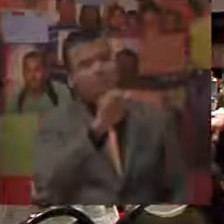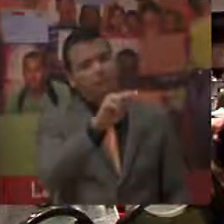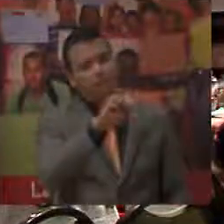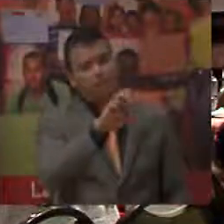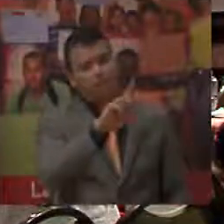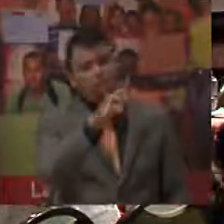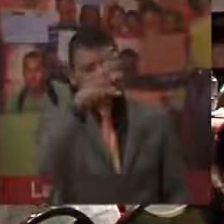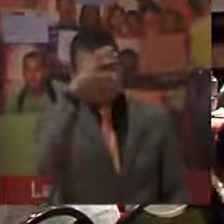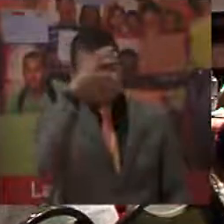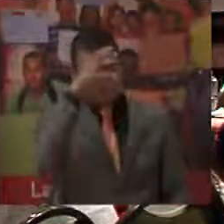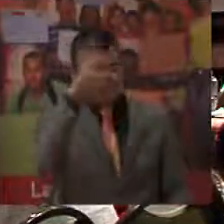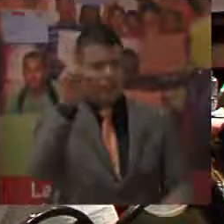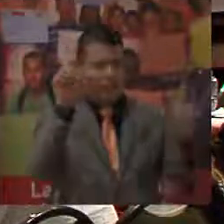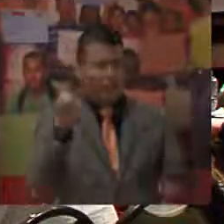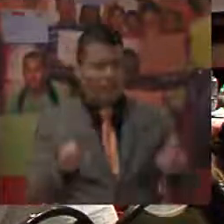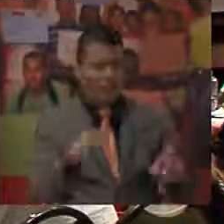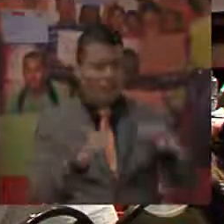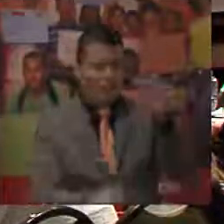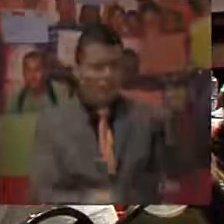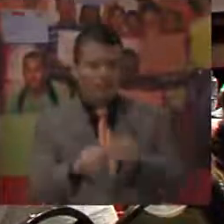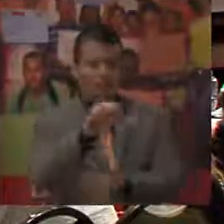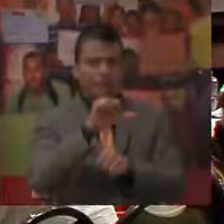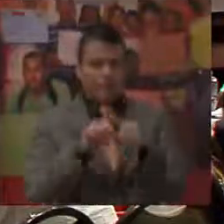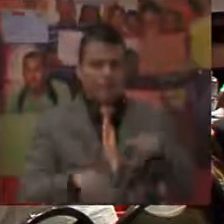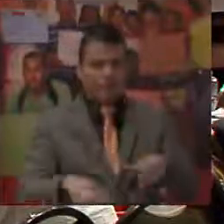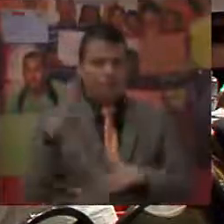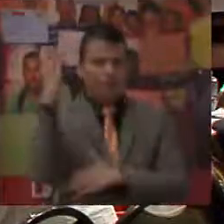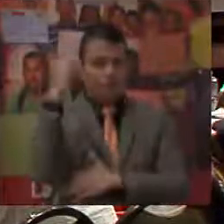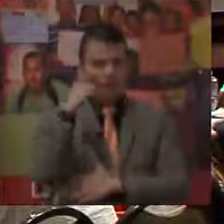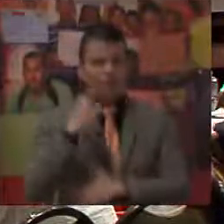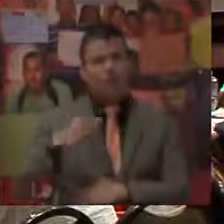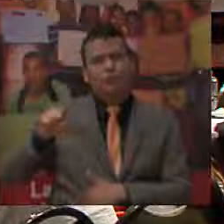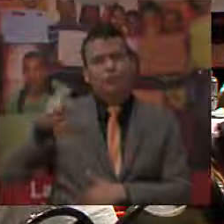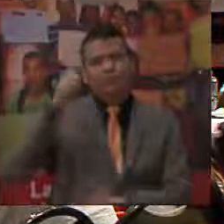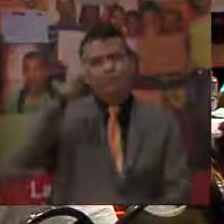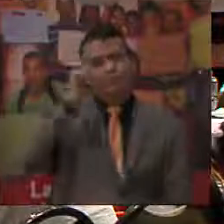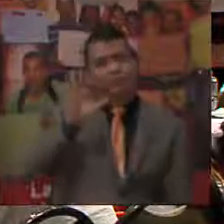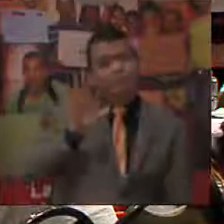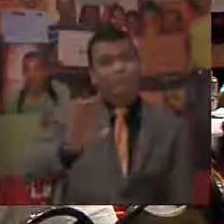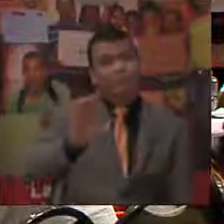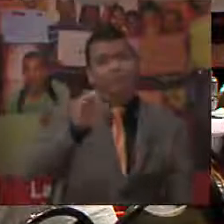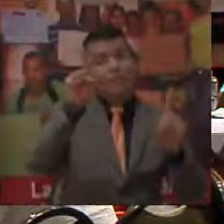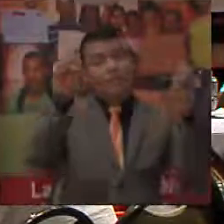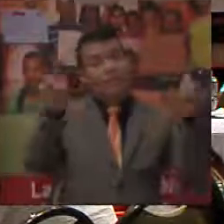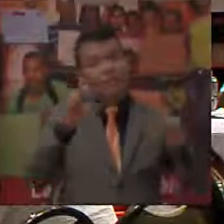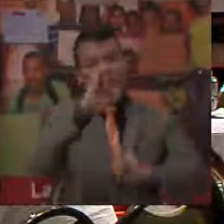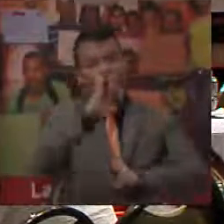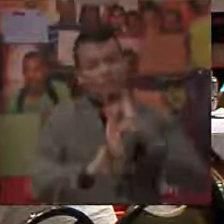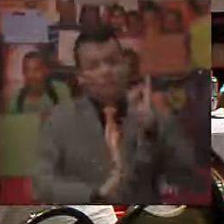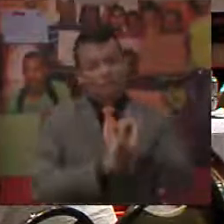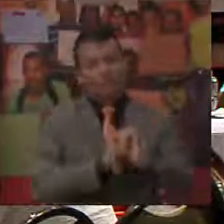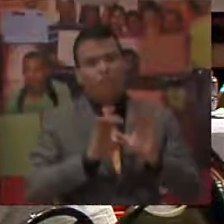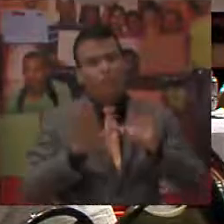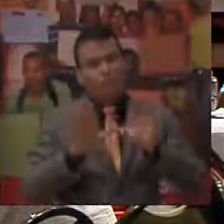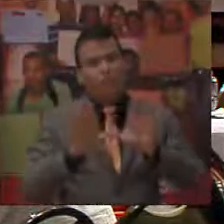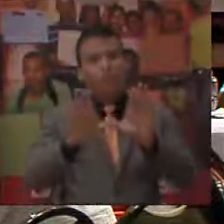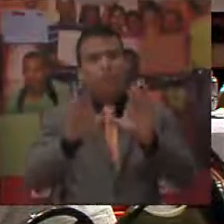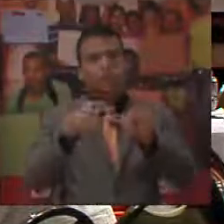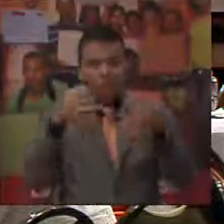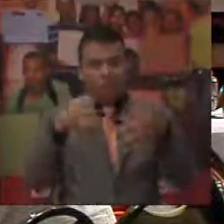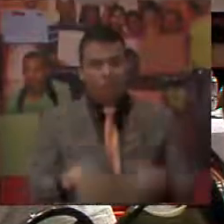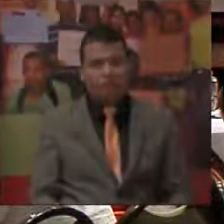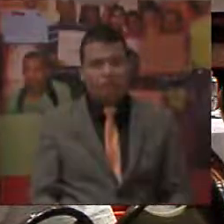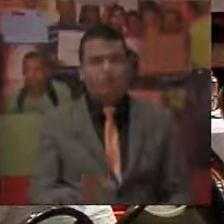gran conocedor de la justicia transicional en Colombia y con una óptica internacional e independiente como